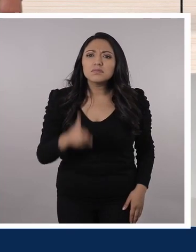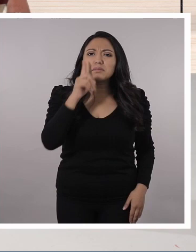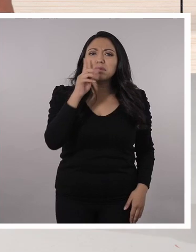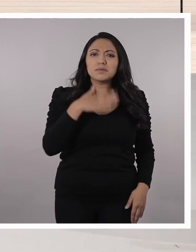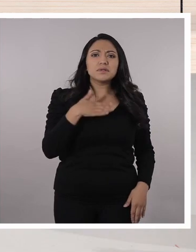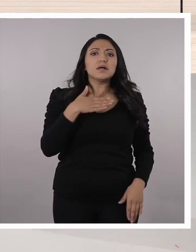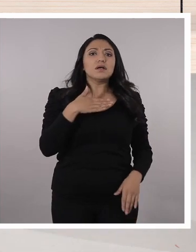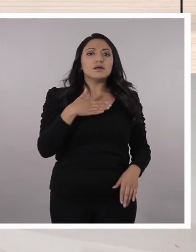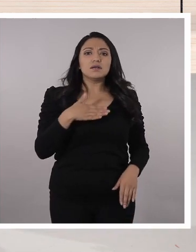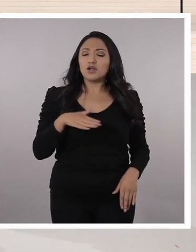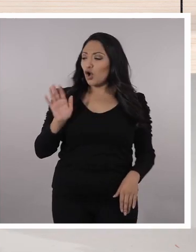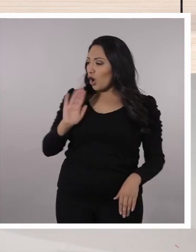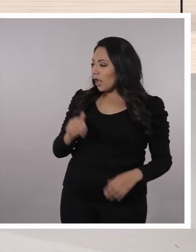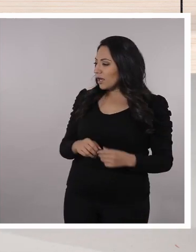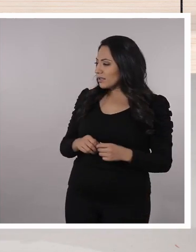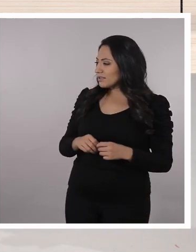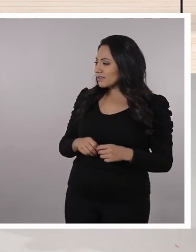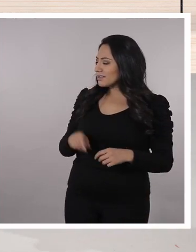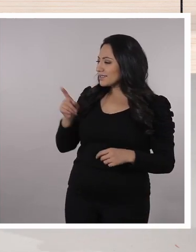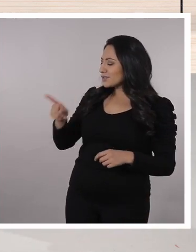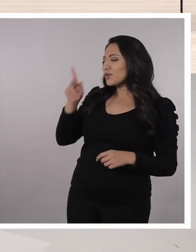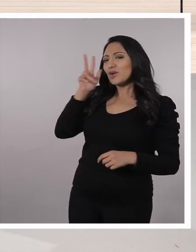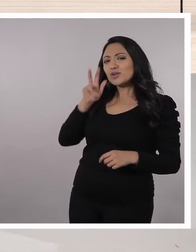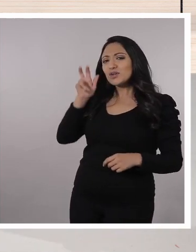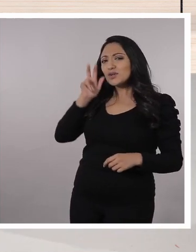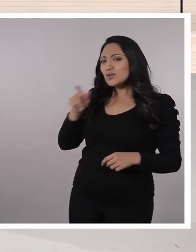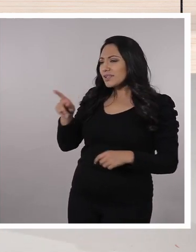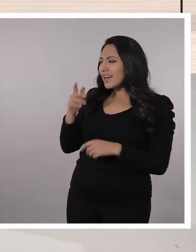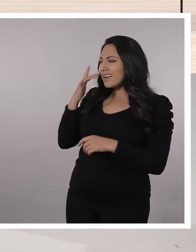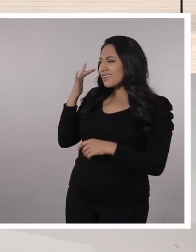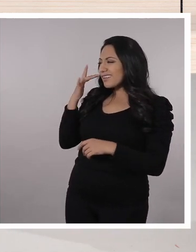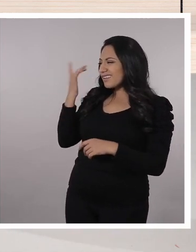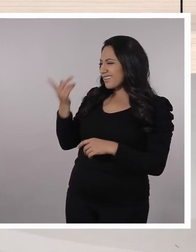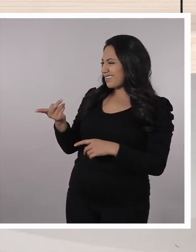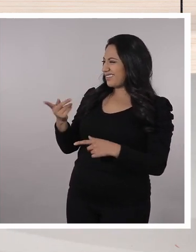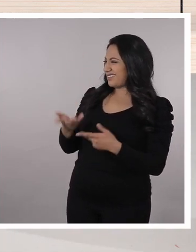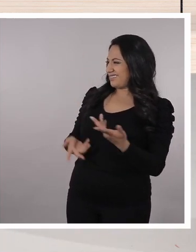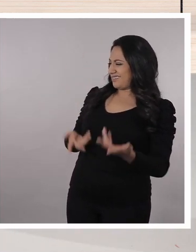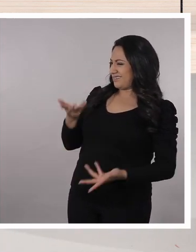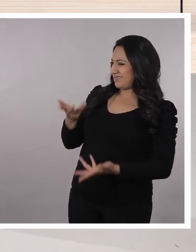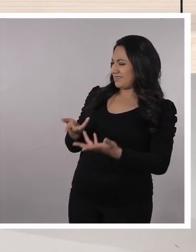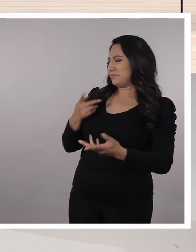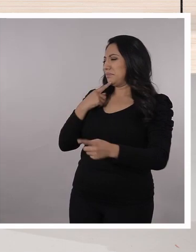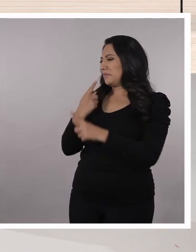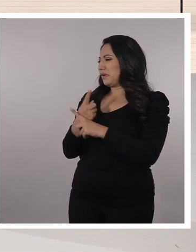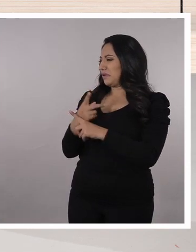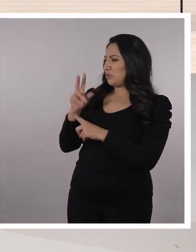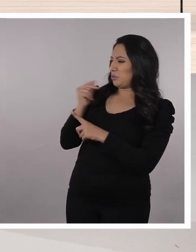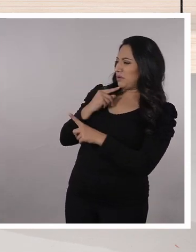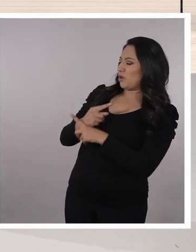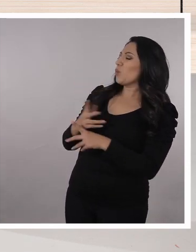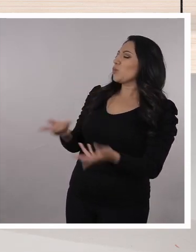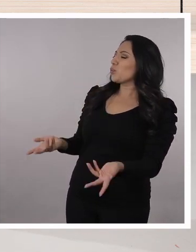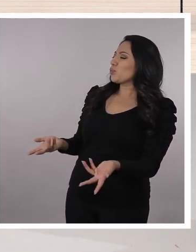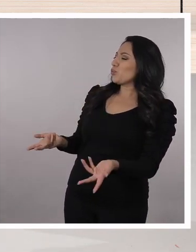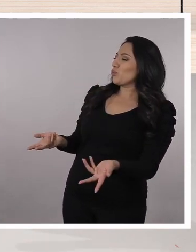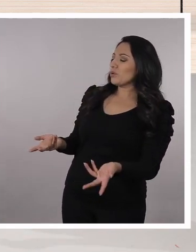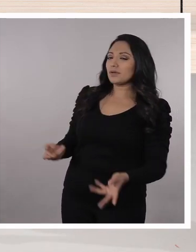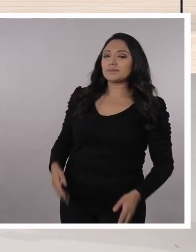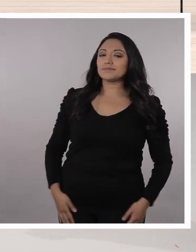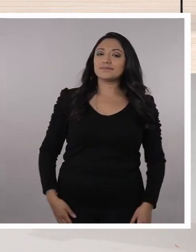me marcó muchísimo. Hola, Nelly. ¿Sabes qué? Estaba escuchando algo raro sobre algo real o no real en tu cabeza. ¿Qué